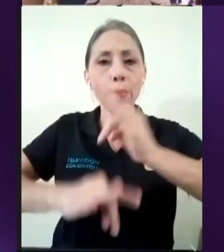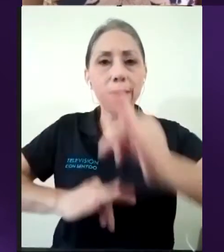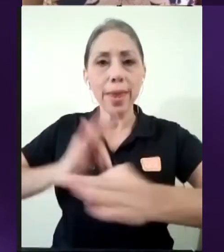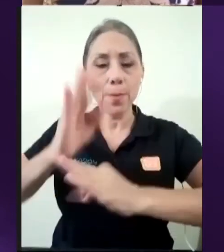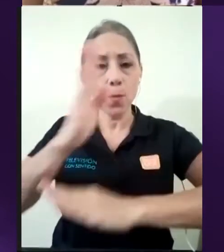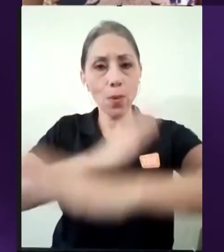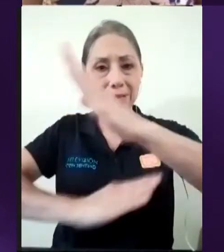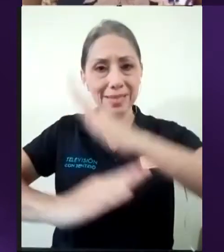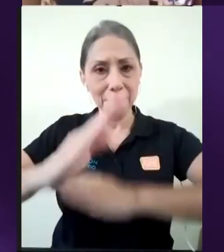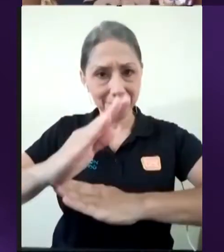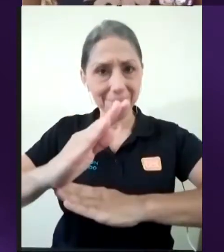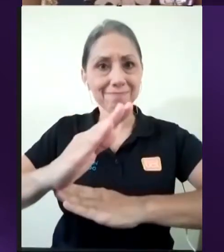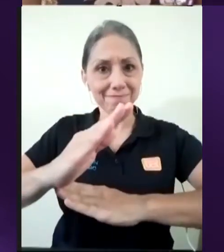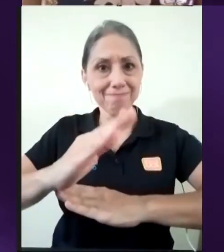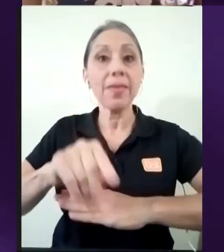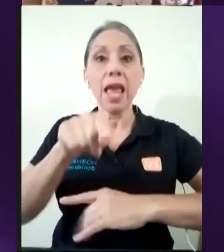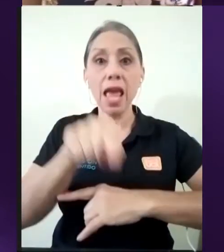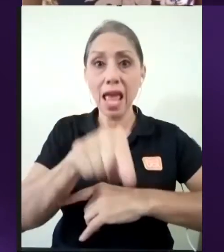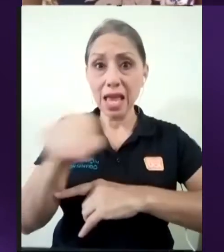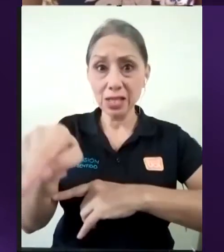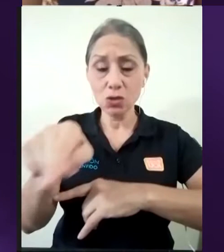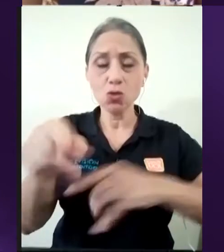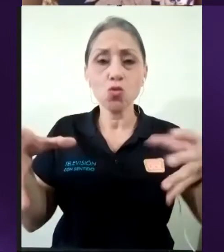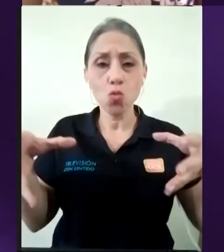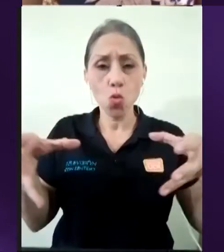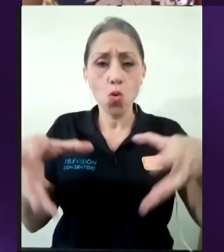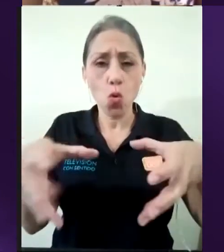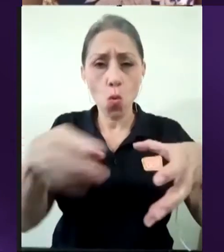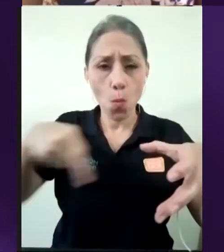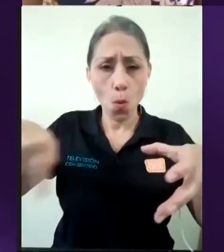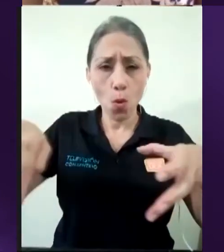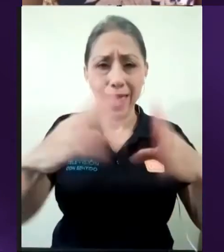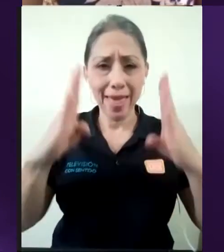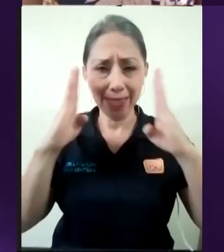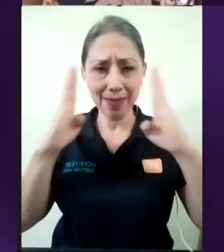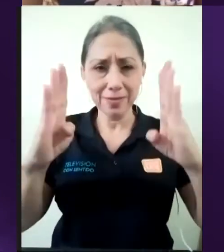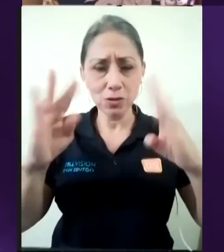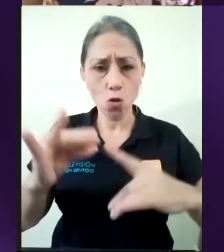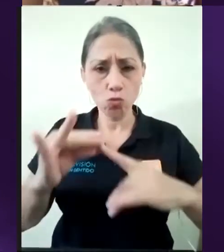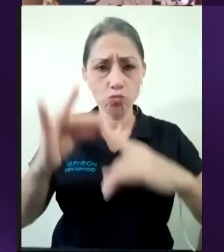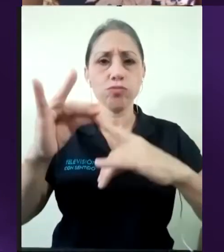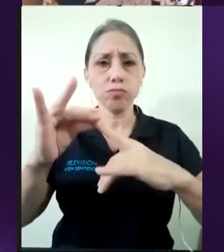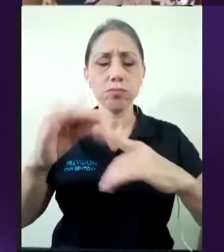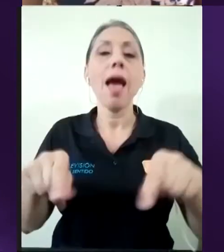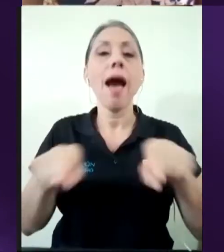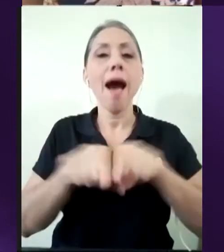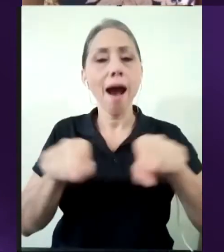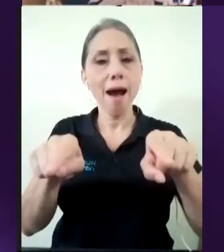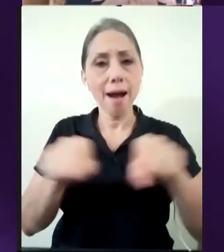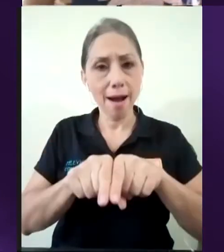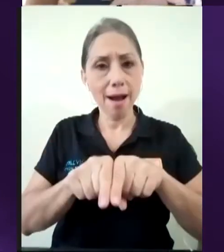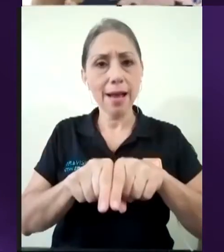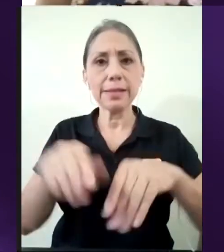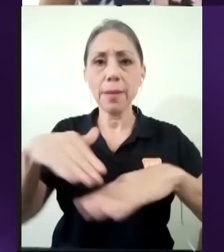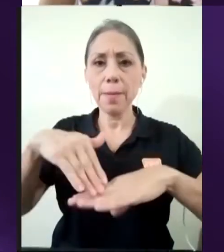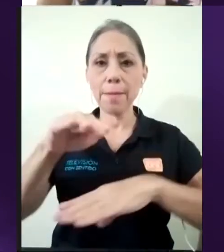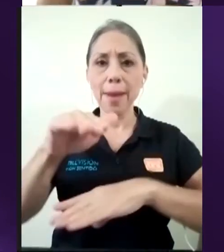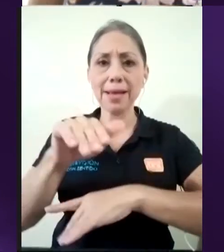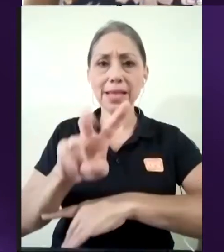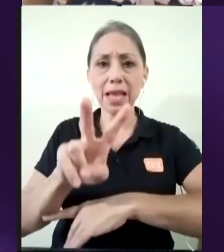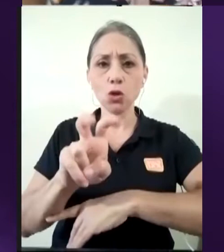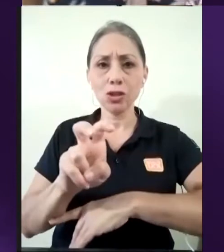se vuelven exactamente en un grupo de atención. Pero que además hay más de